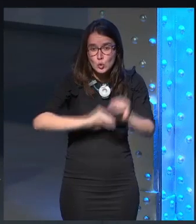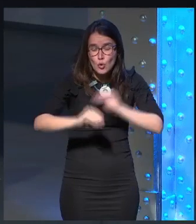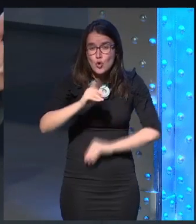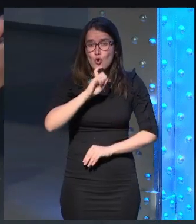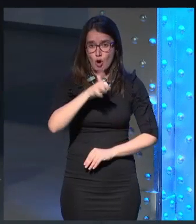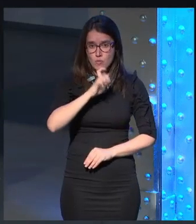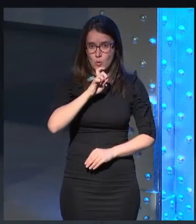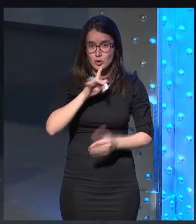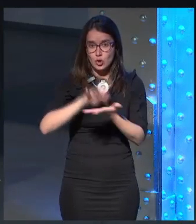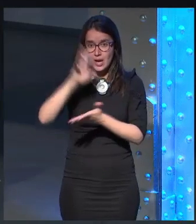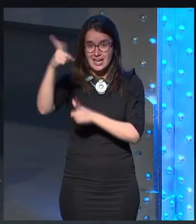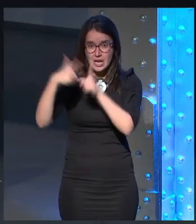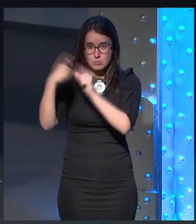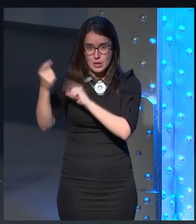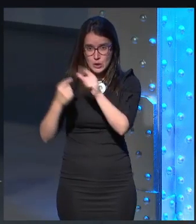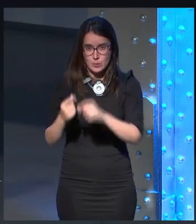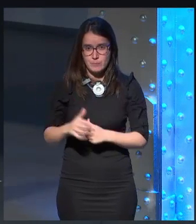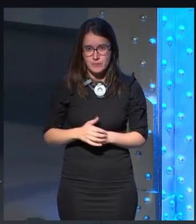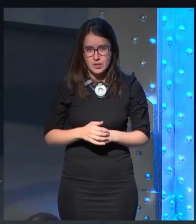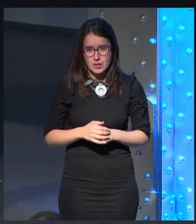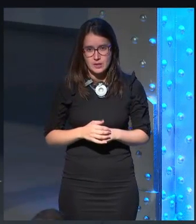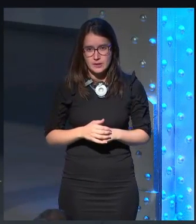el espacio? ¿Qué ocurre en ese caso?